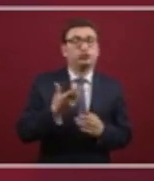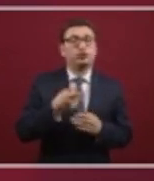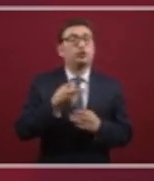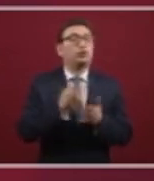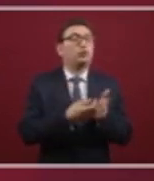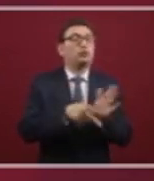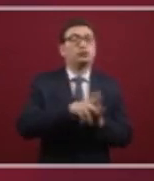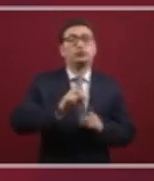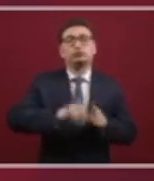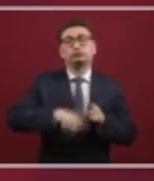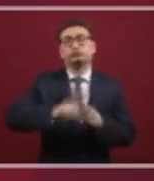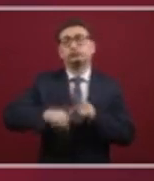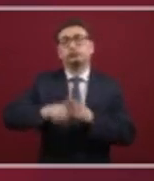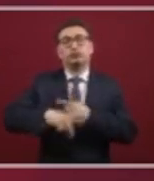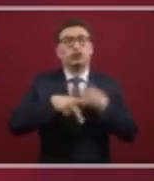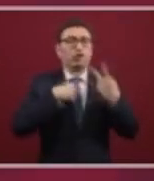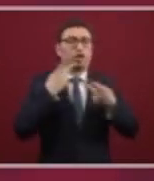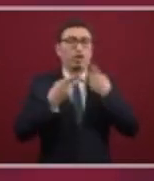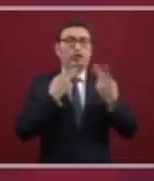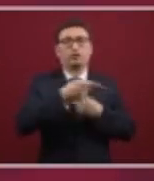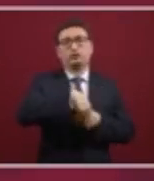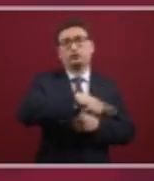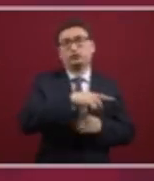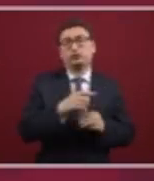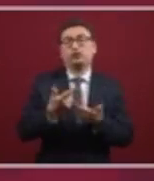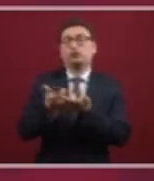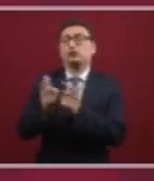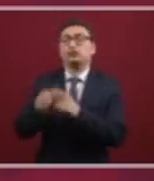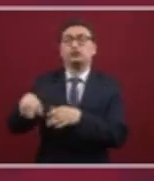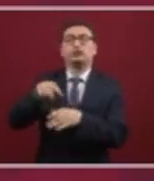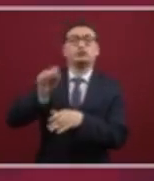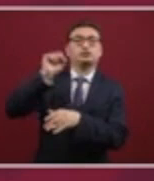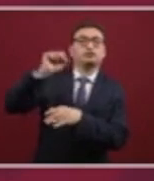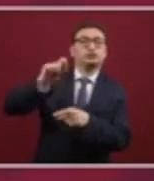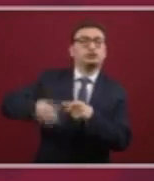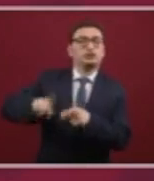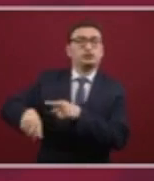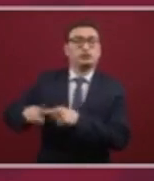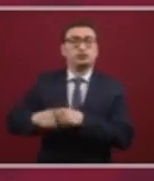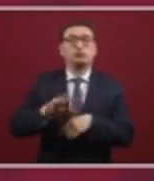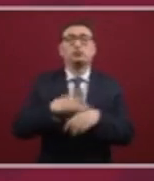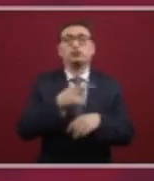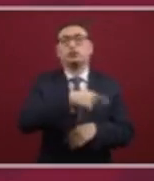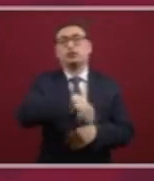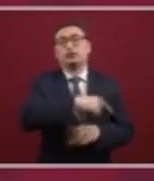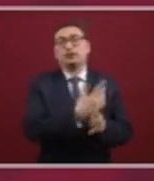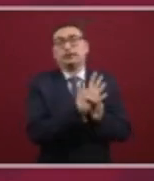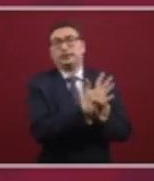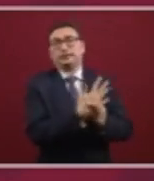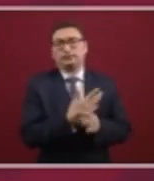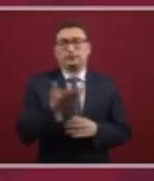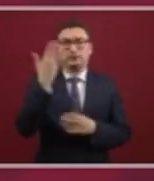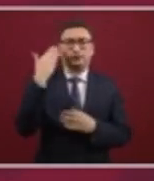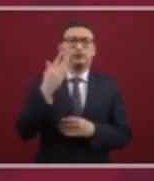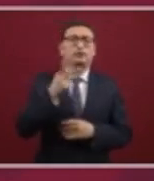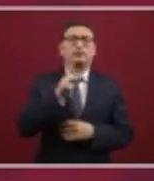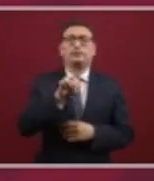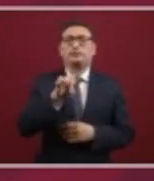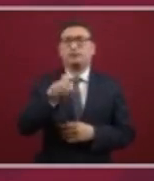bases a trabajadores sindicalizados, hablando de que el problema de Pemex